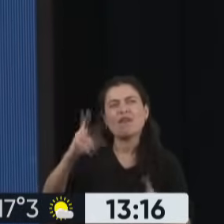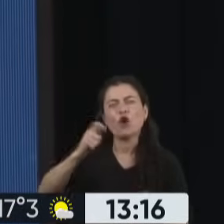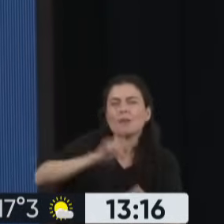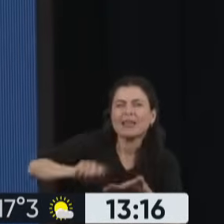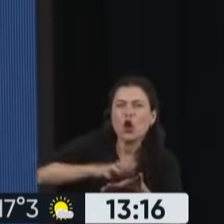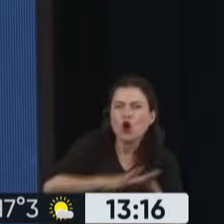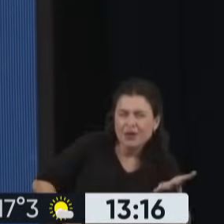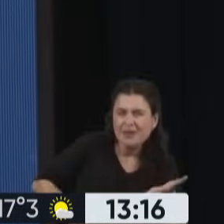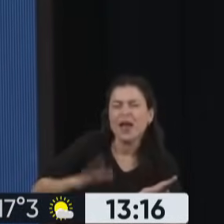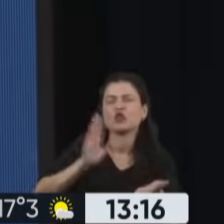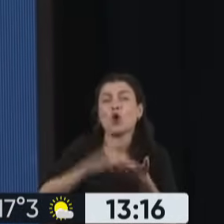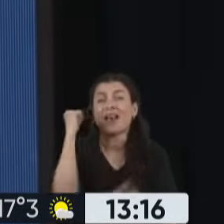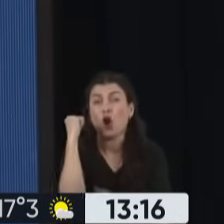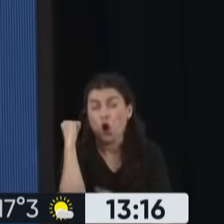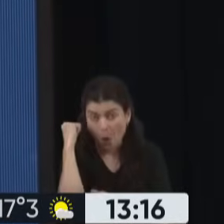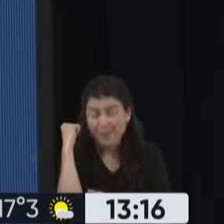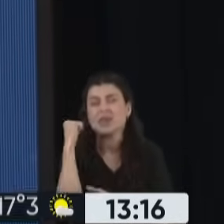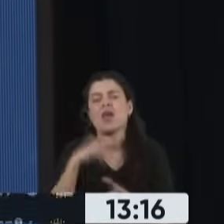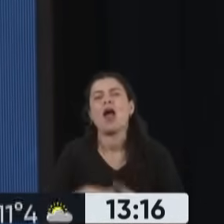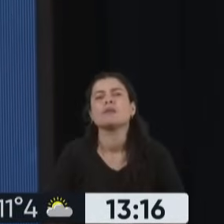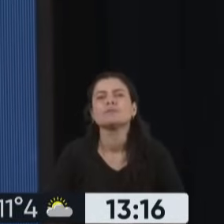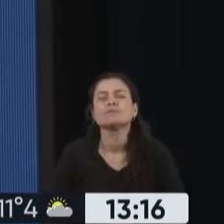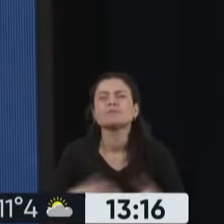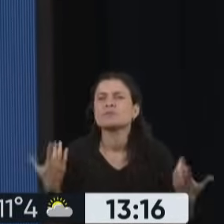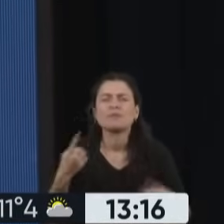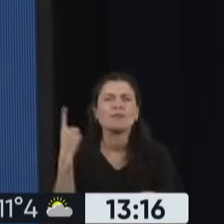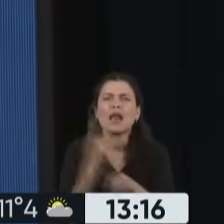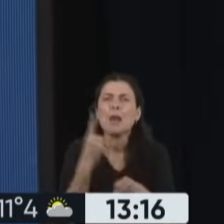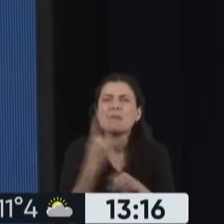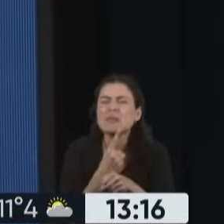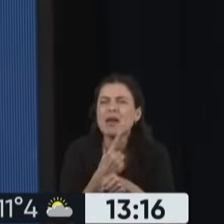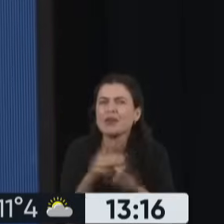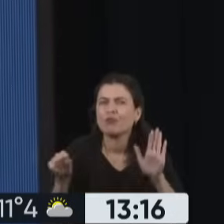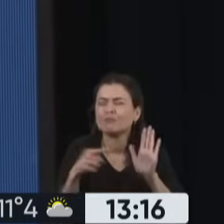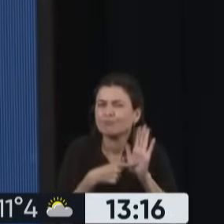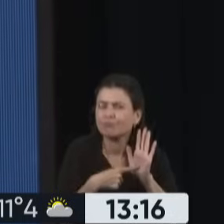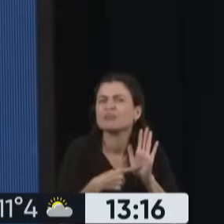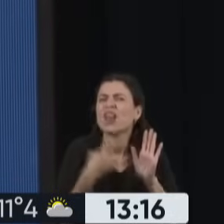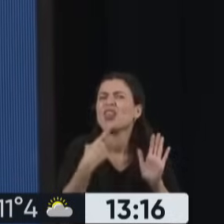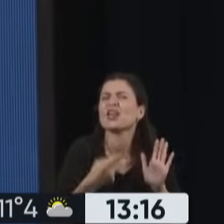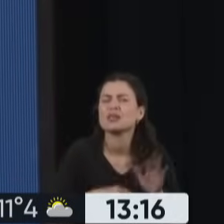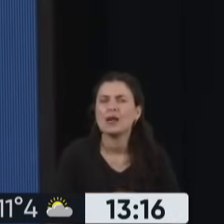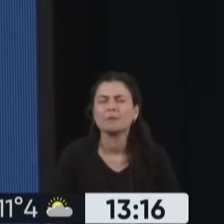del crecimiento económico, en el enfoque neoclásico, el primer artículo en esa familia